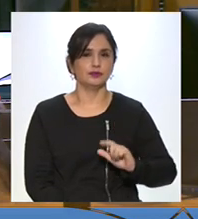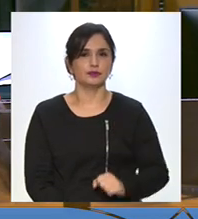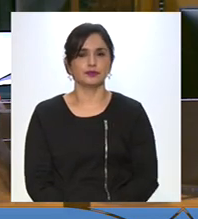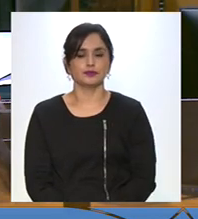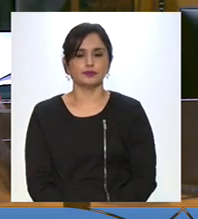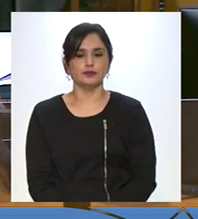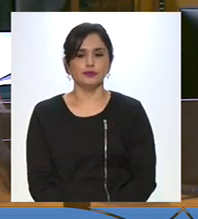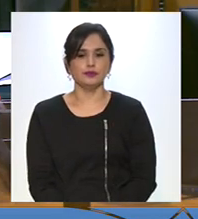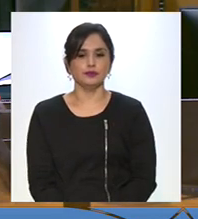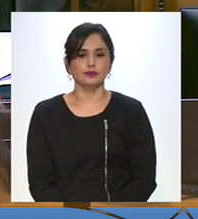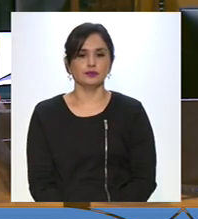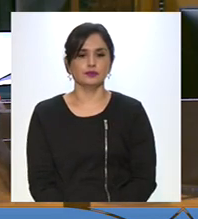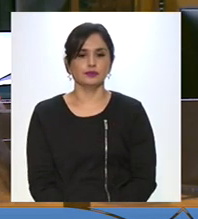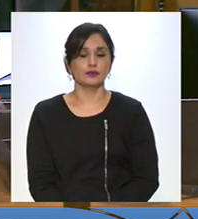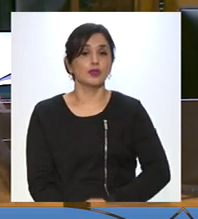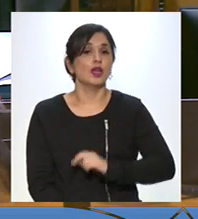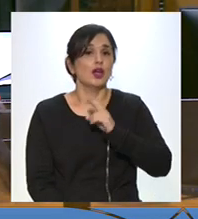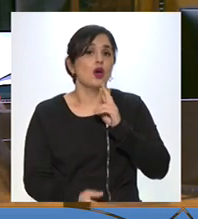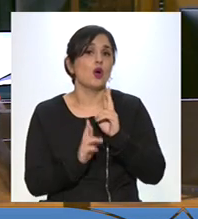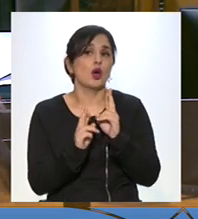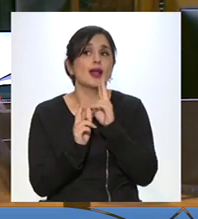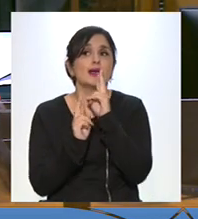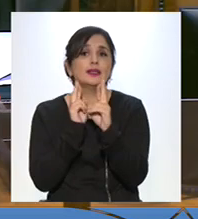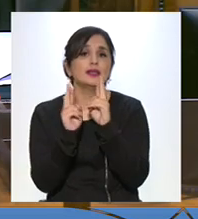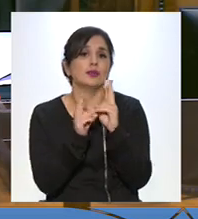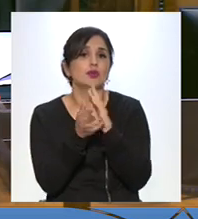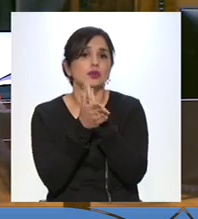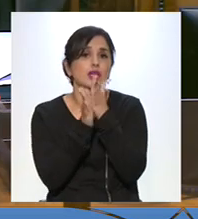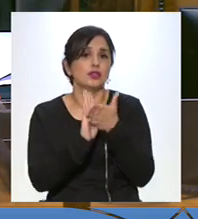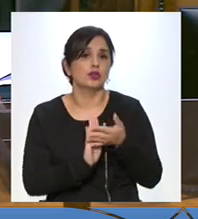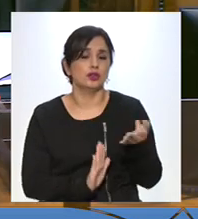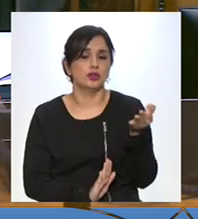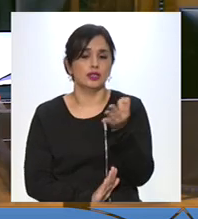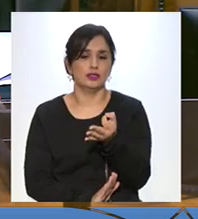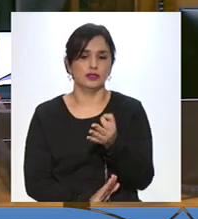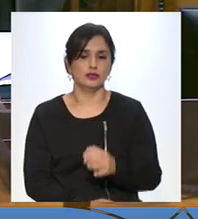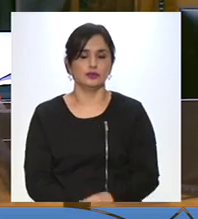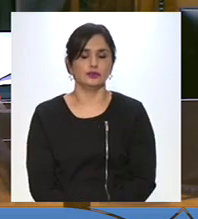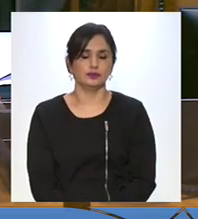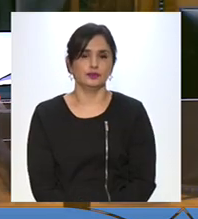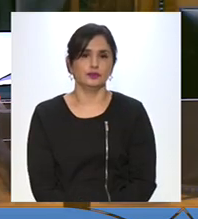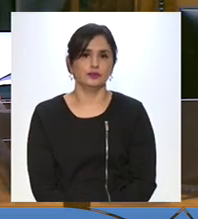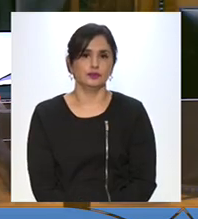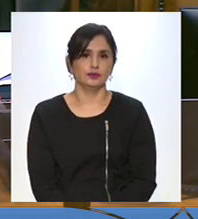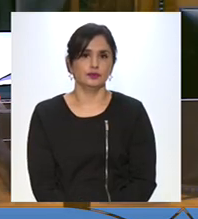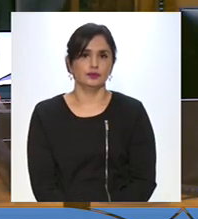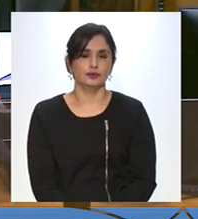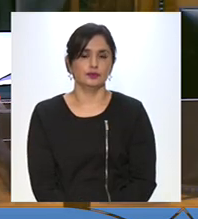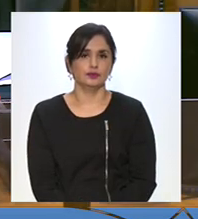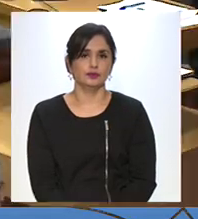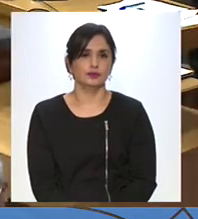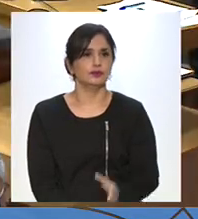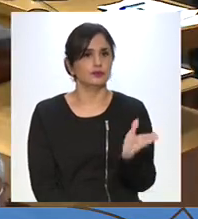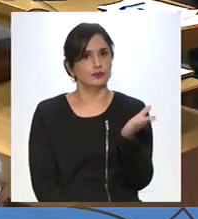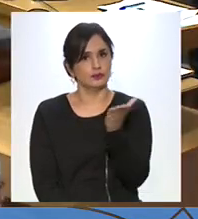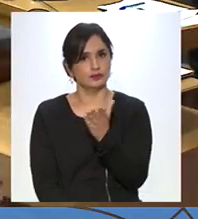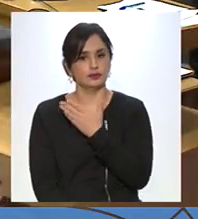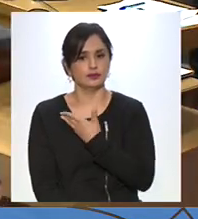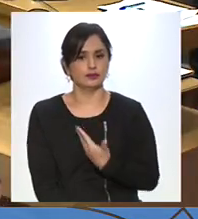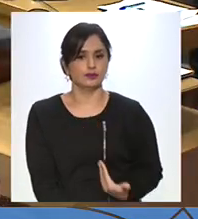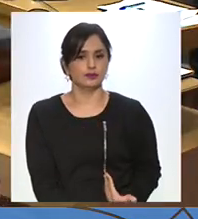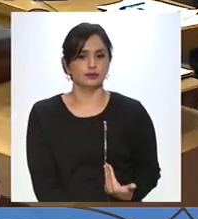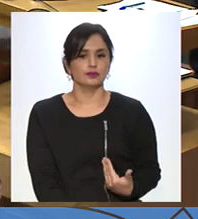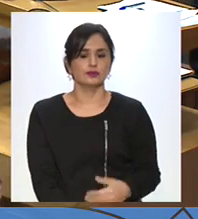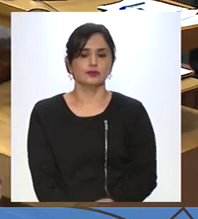dé, ojalá, debida respuesta a todas las interrogantes que se han planteado. Tiene usted la palabra, presidente Mario Marcel.